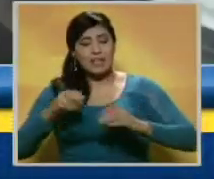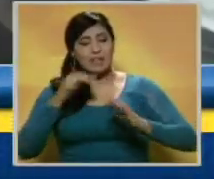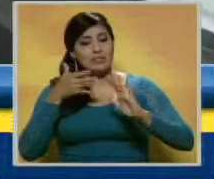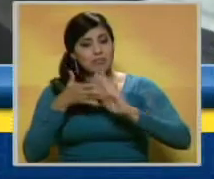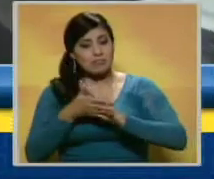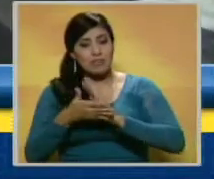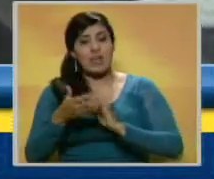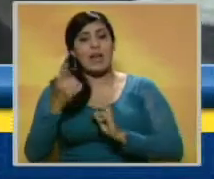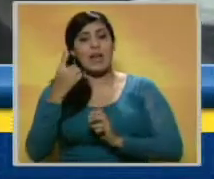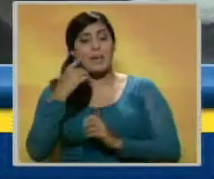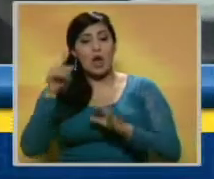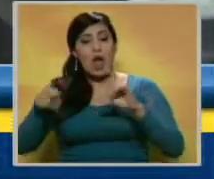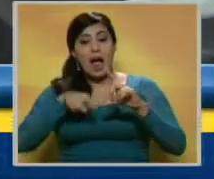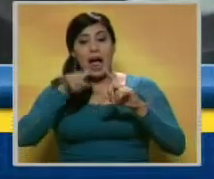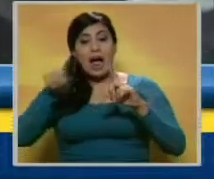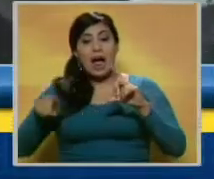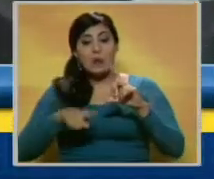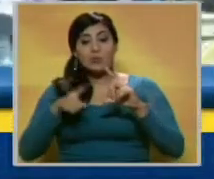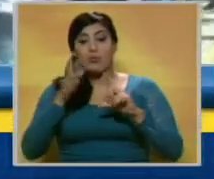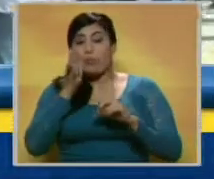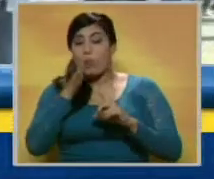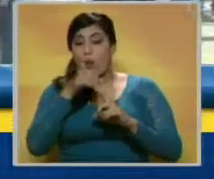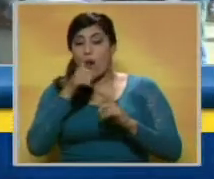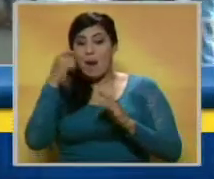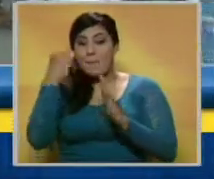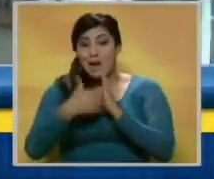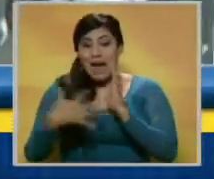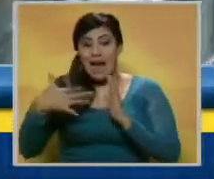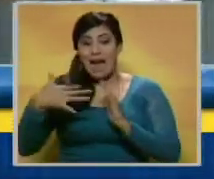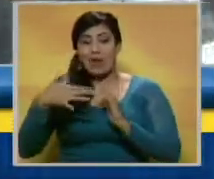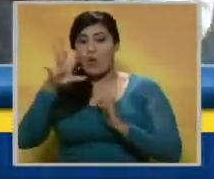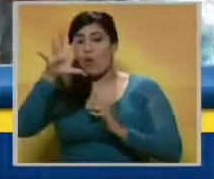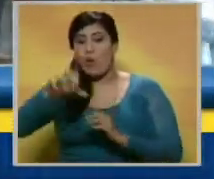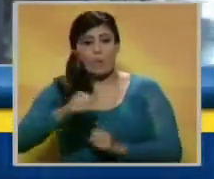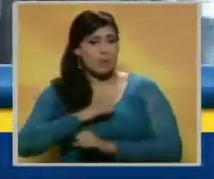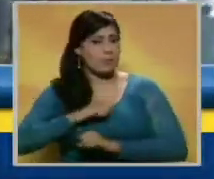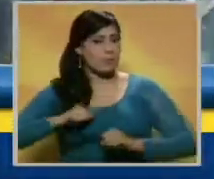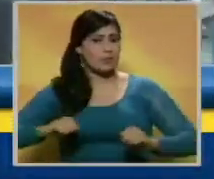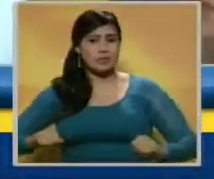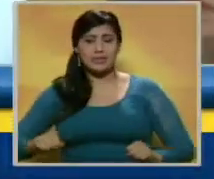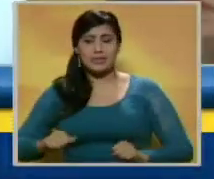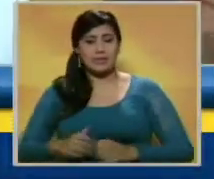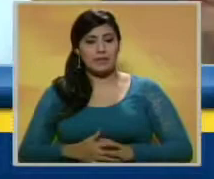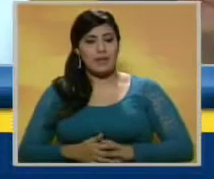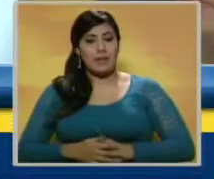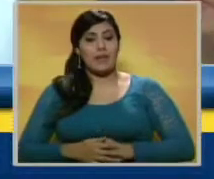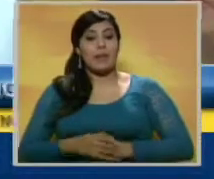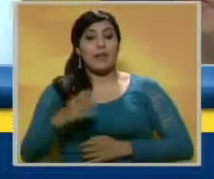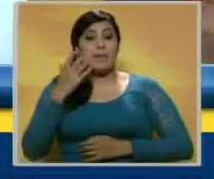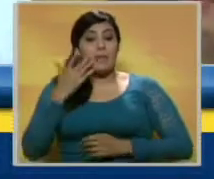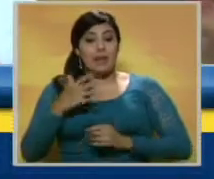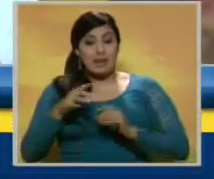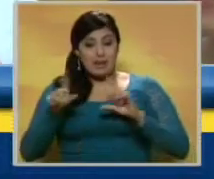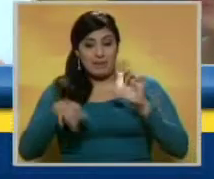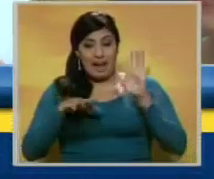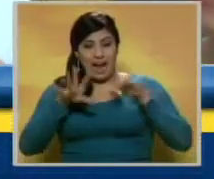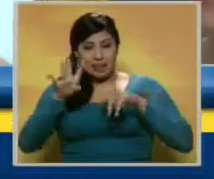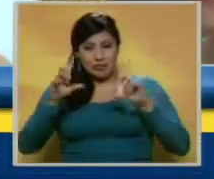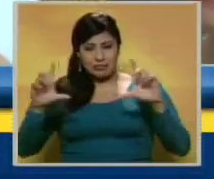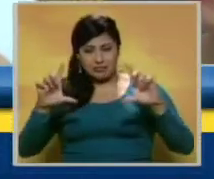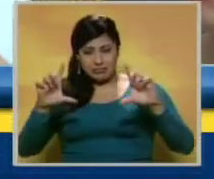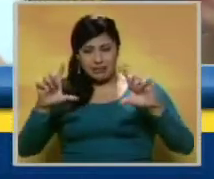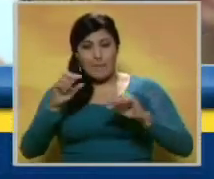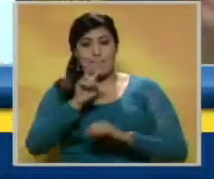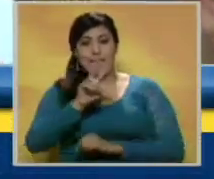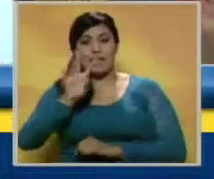caso, enfatizando que los cauchos que no están regulados son incomprables para los usuarios. Estaba el 14 mío, estaba en 24